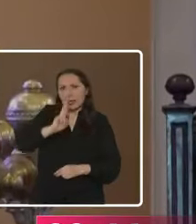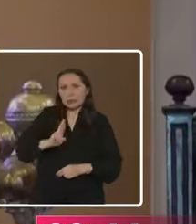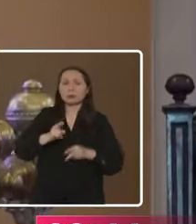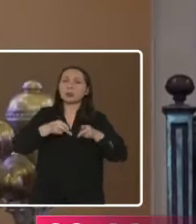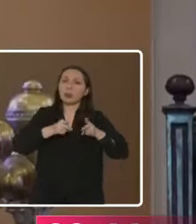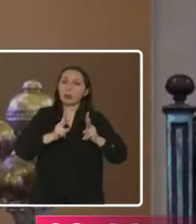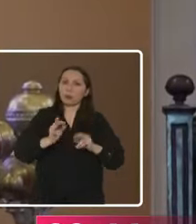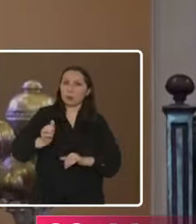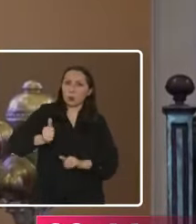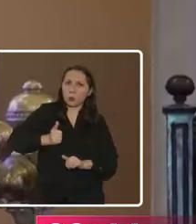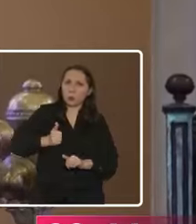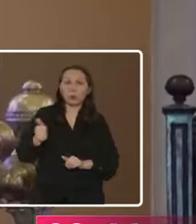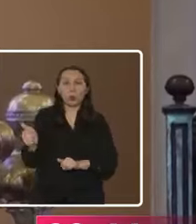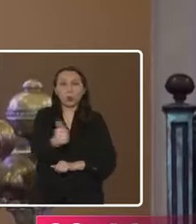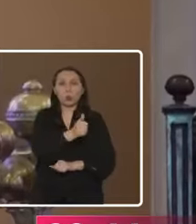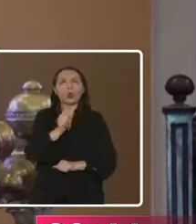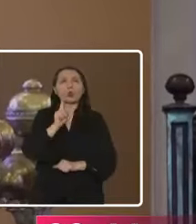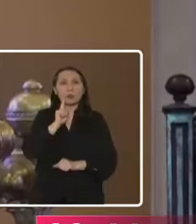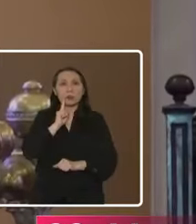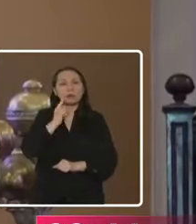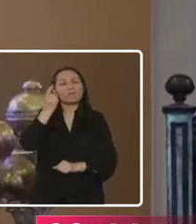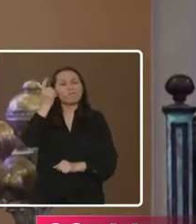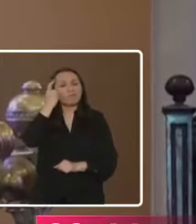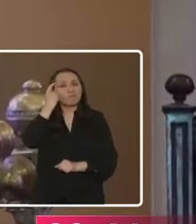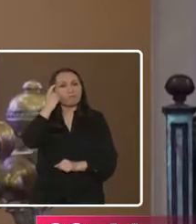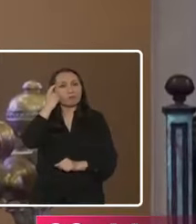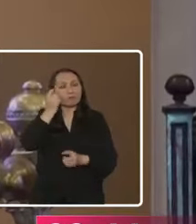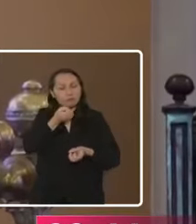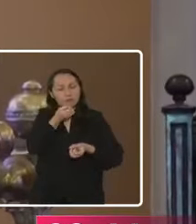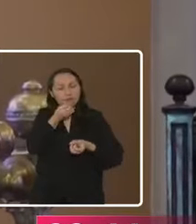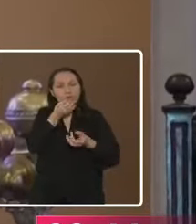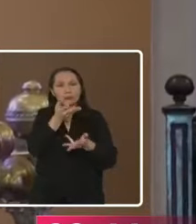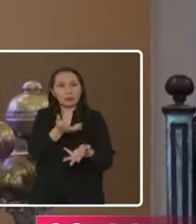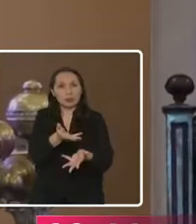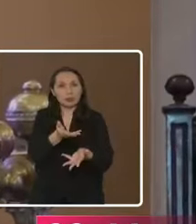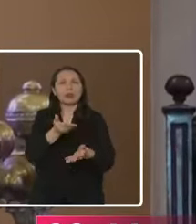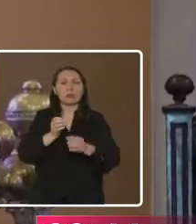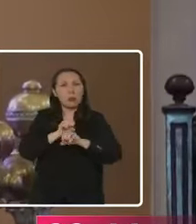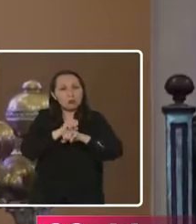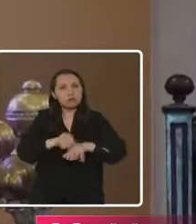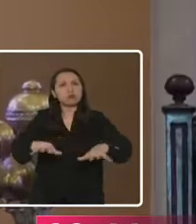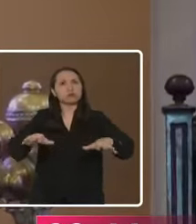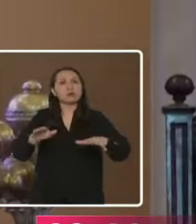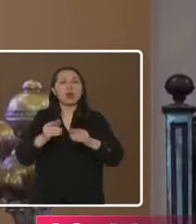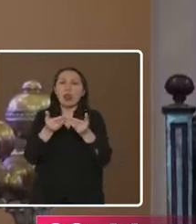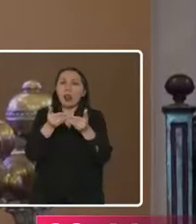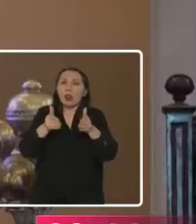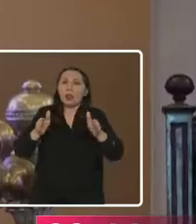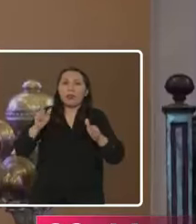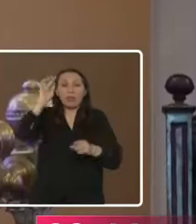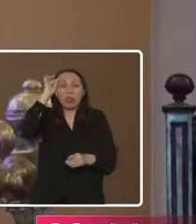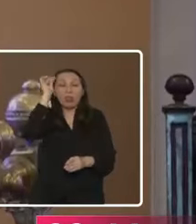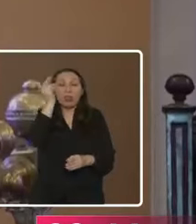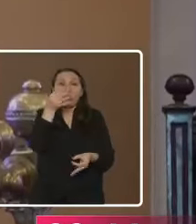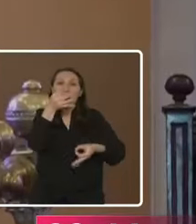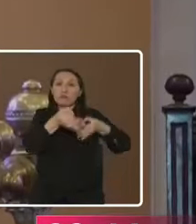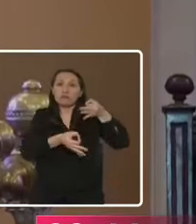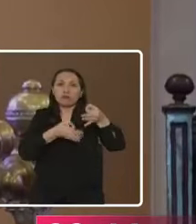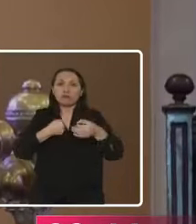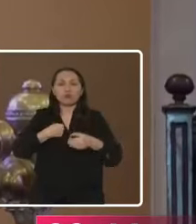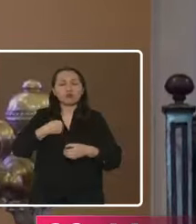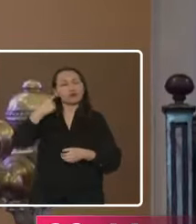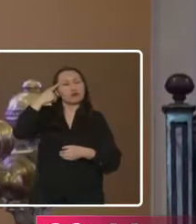el derecho que todos tenemos a pensar, expresar y difundir libremente las ideas que